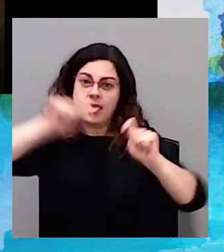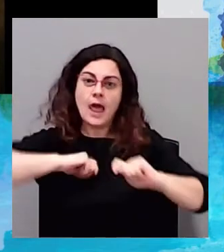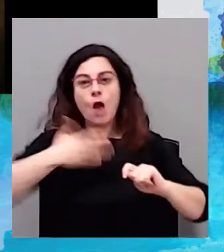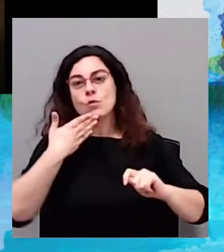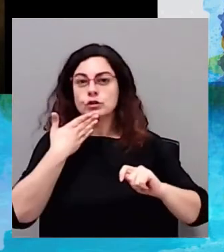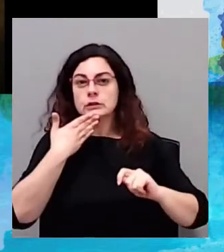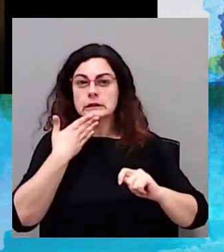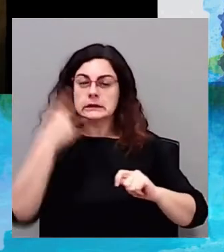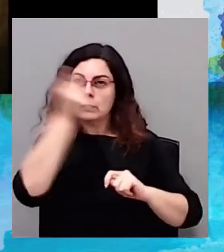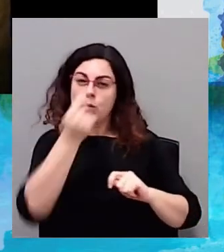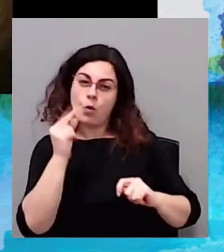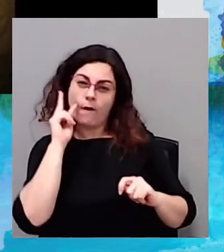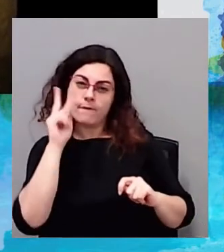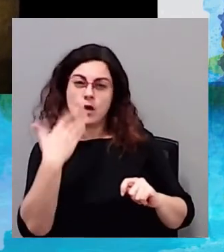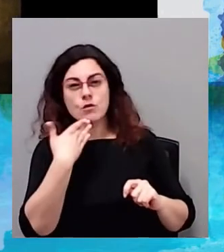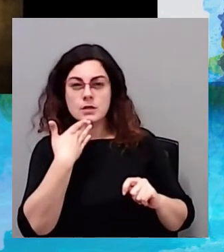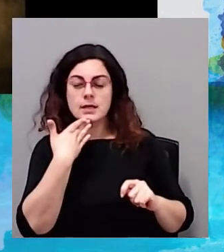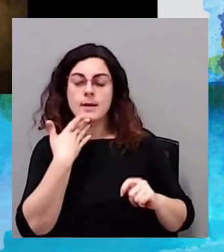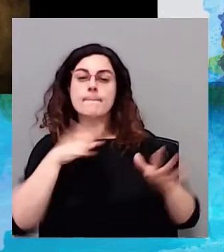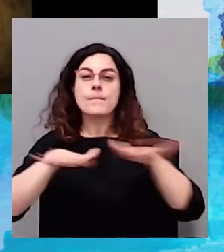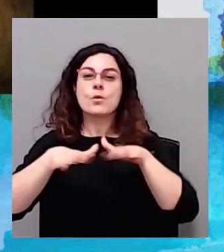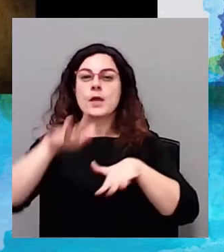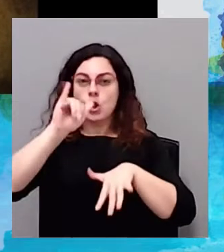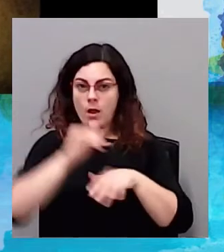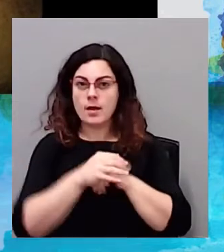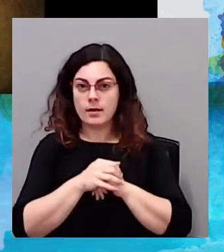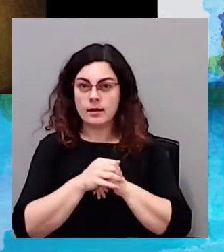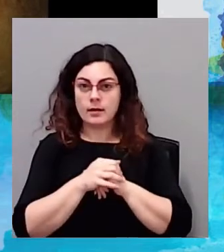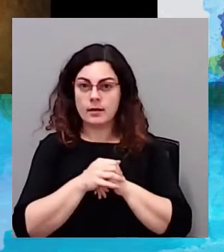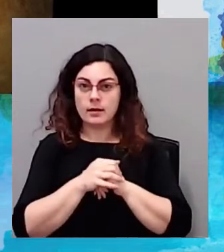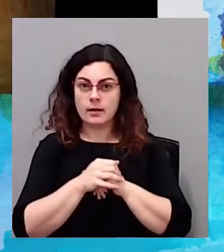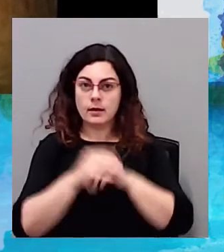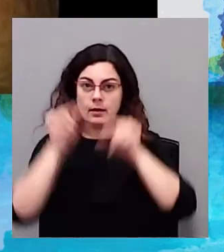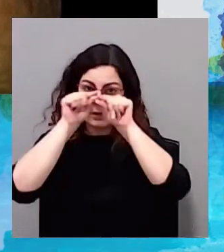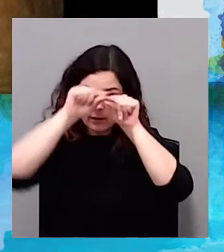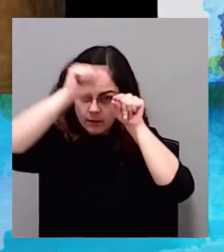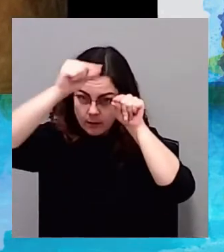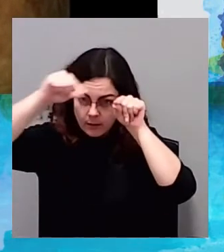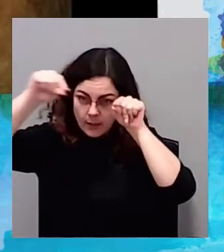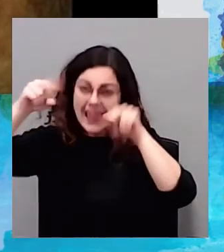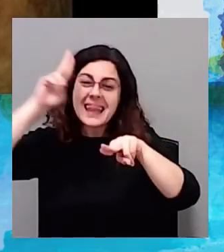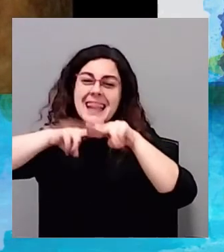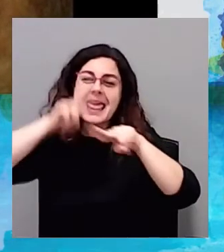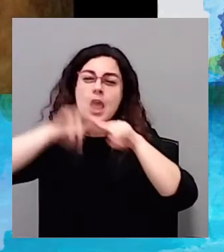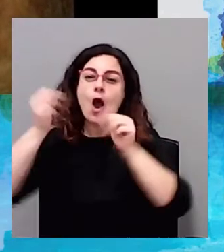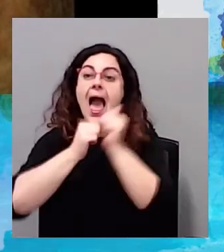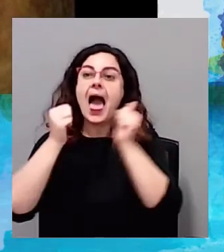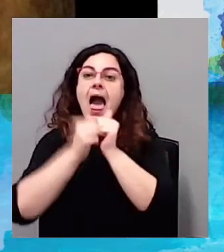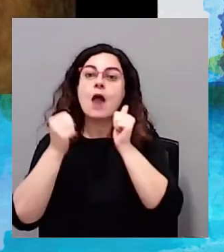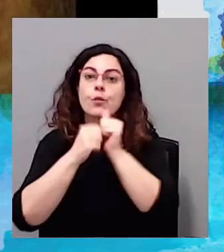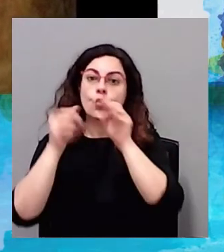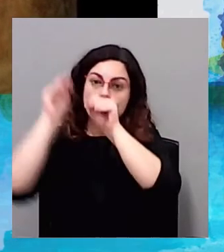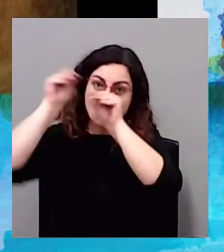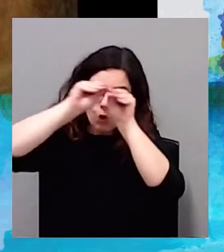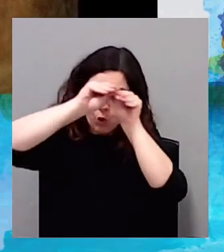las zonas ajadas por el tiempo. El contorno está pintado con un grueso trazo negro de carbón, que rodea y delimita